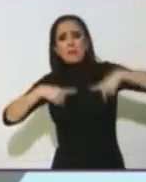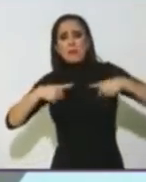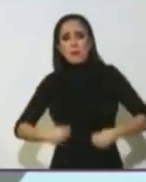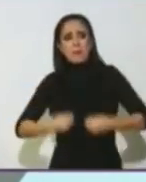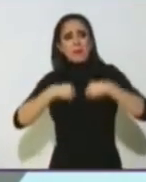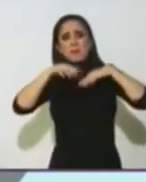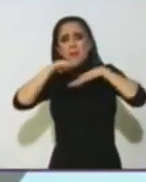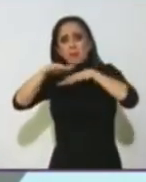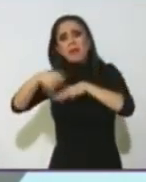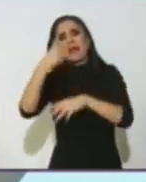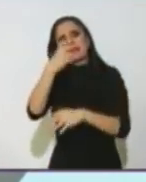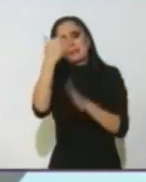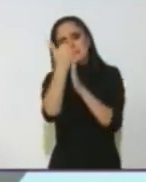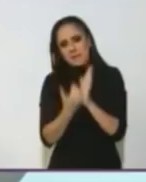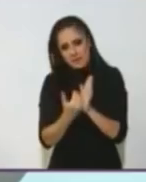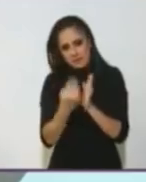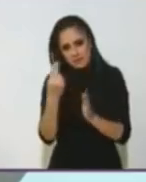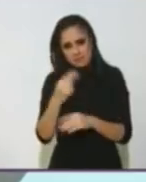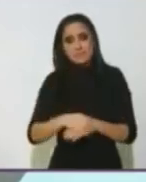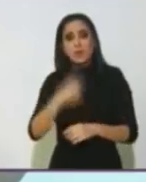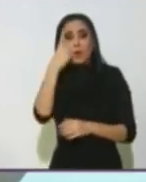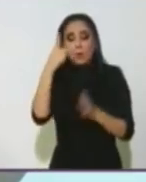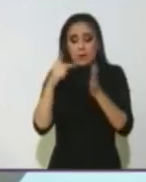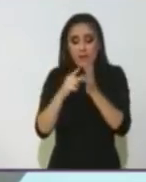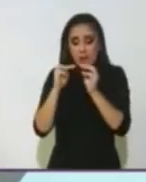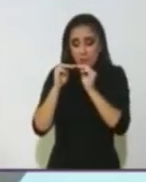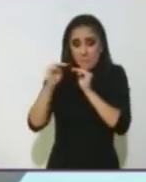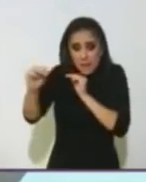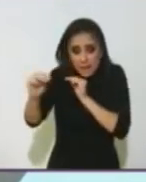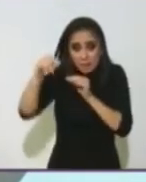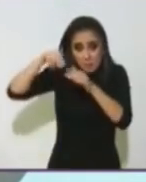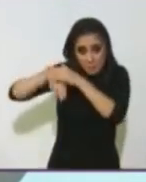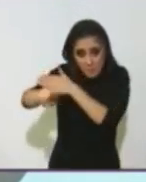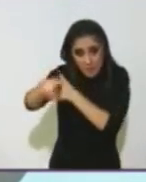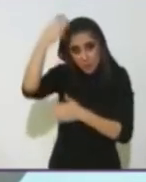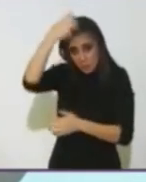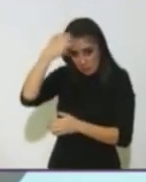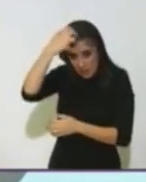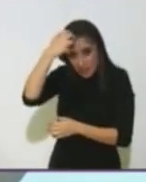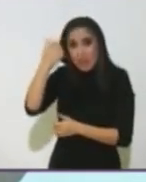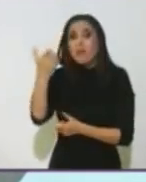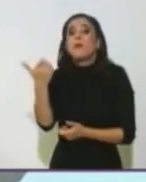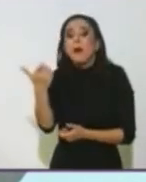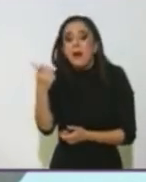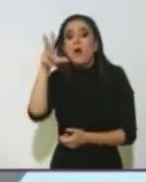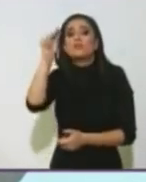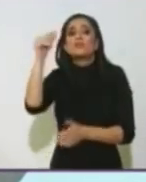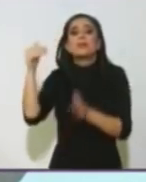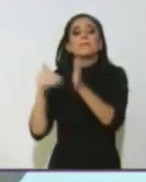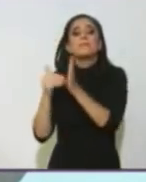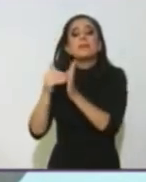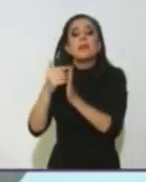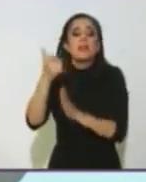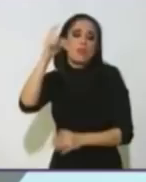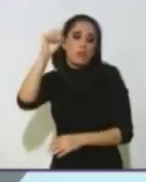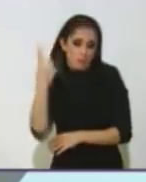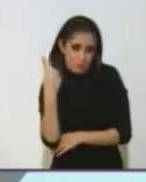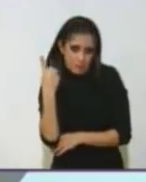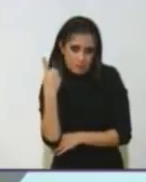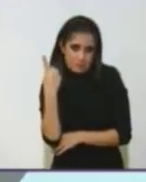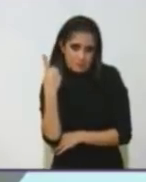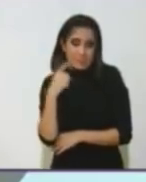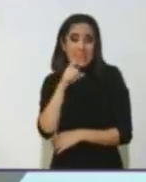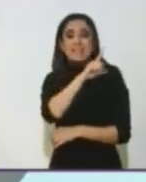mikel déjame decirte una cosa un kilómetro de metro cuesta 80 millones de dólares 100